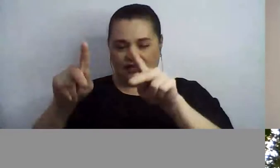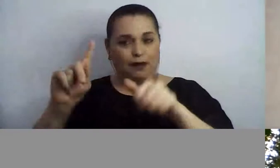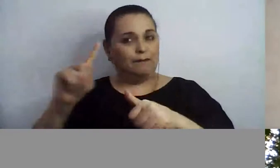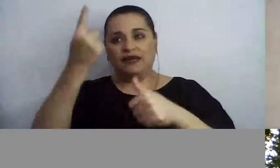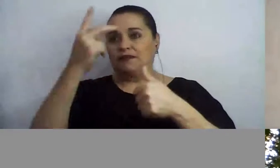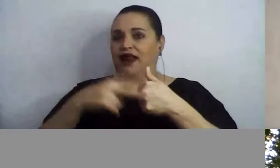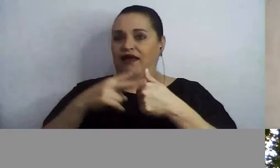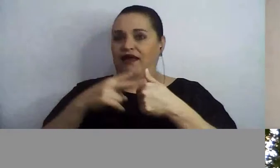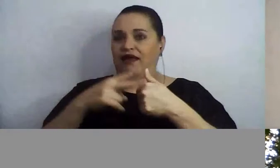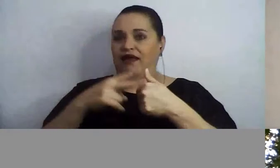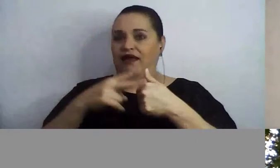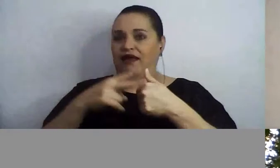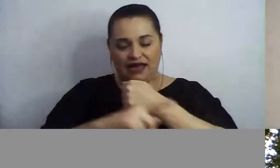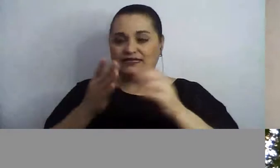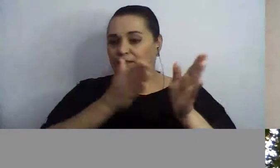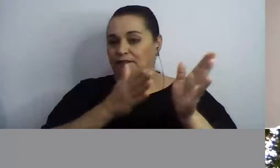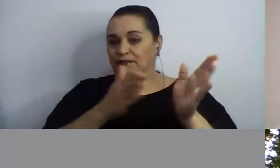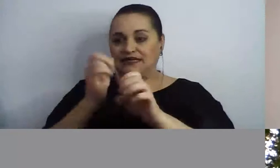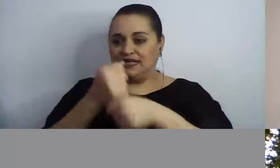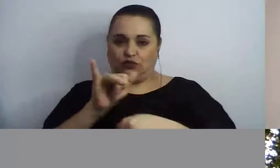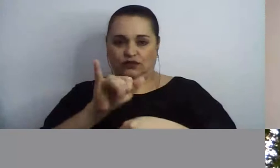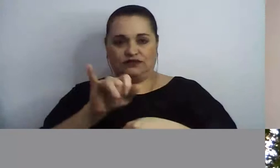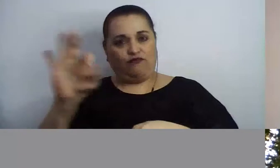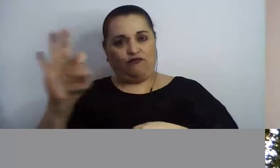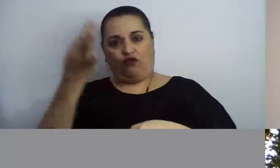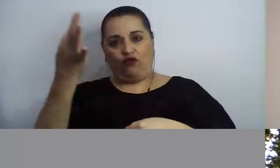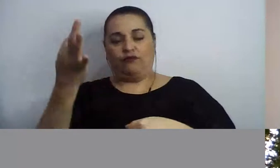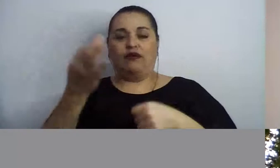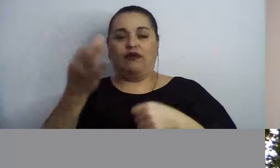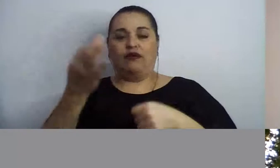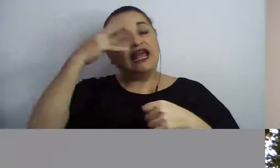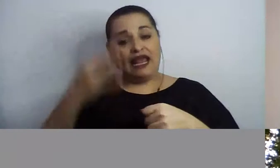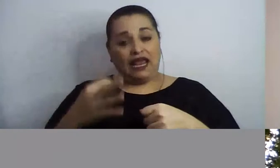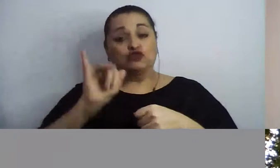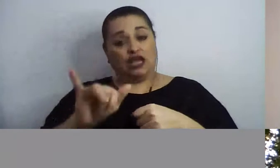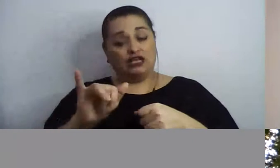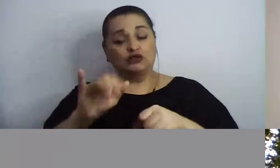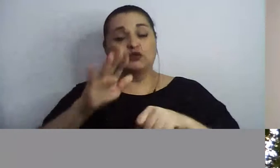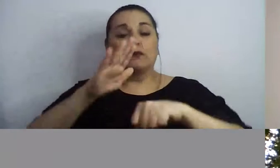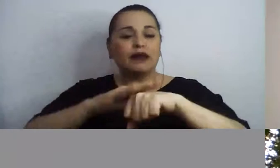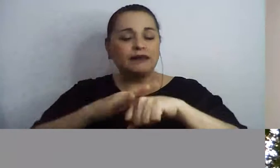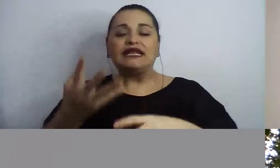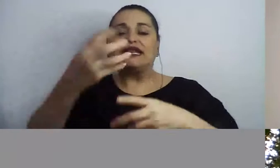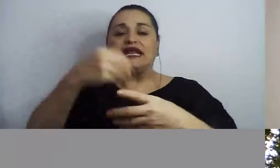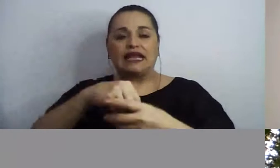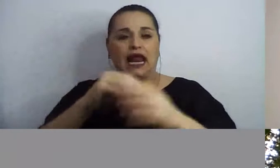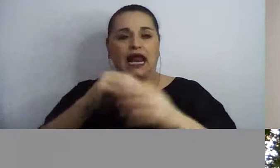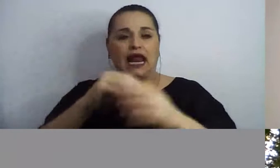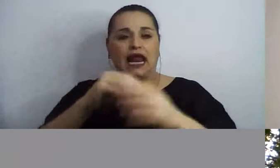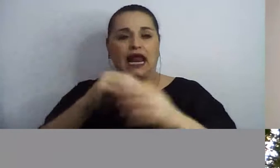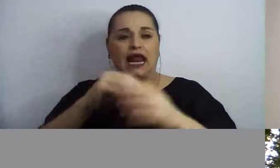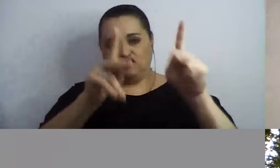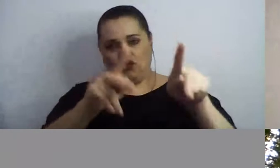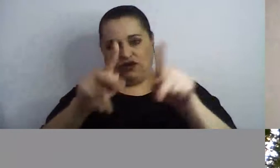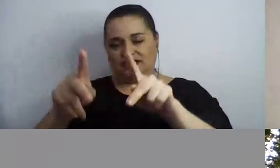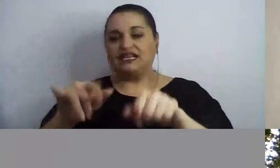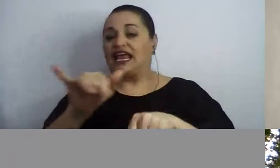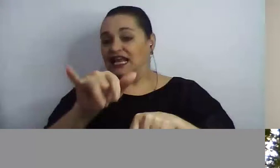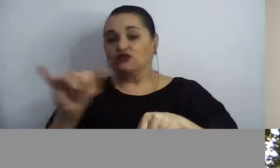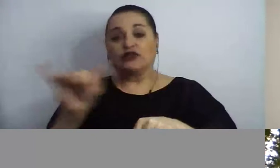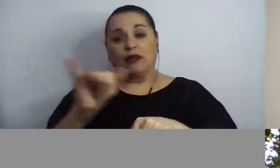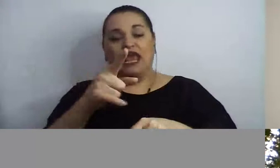país este plan se desarrolló de esta forma y creemos que eso nos permite integrar a las poblaciones y por ejemplo también eso nos